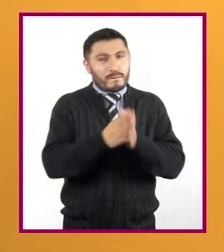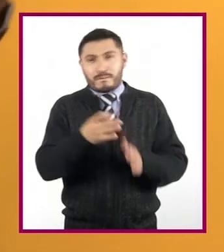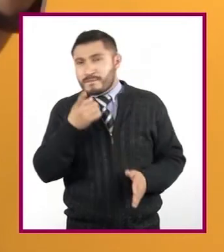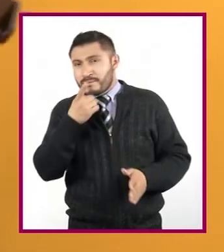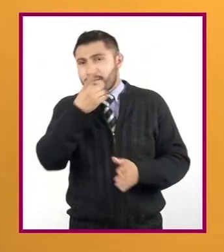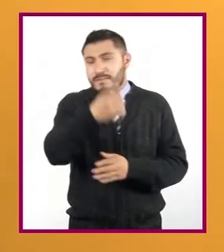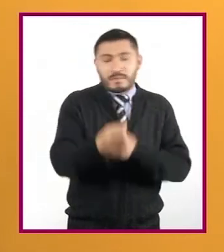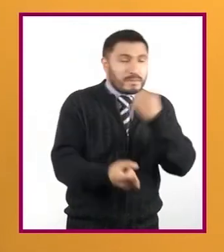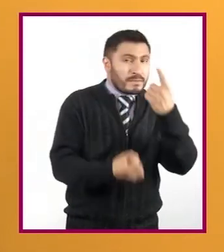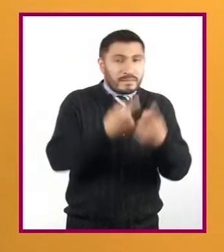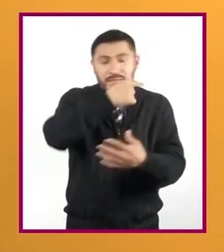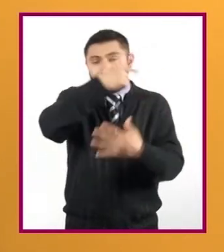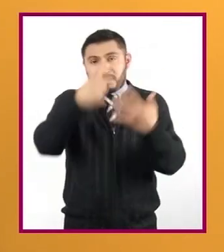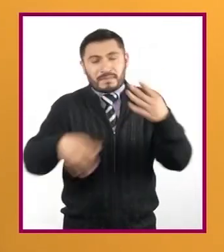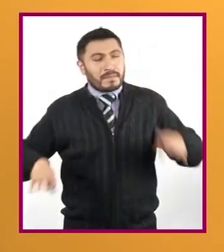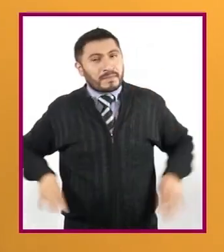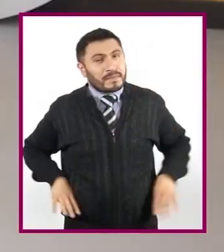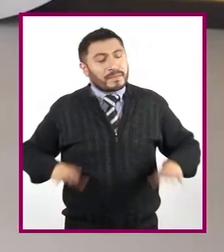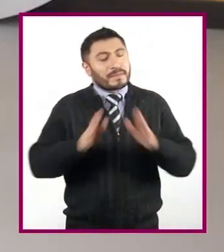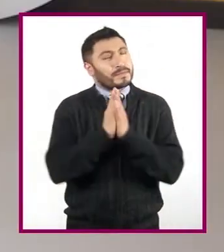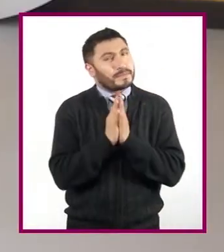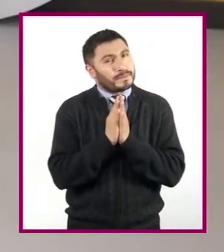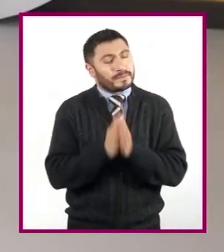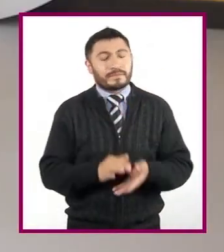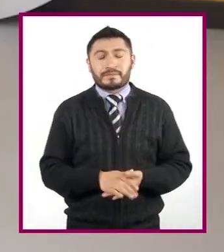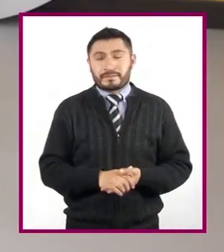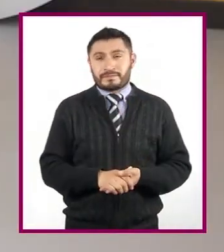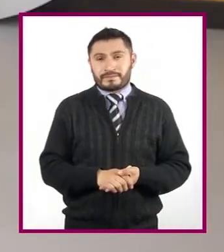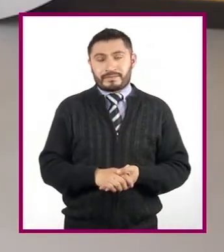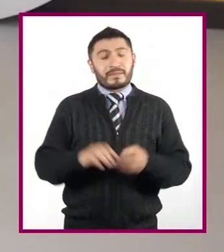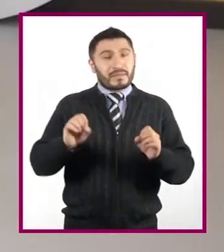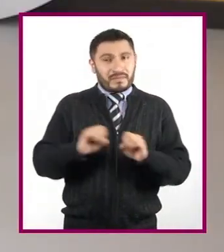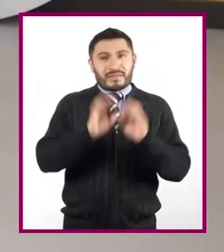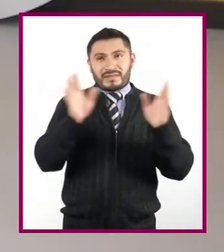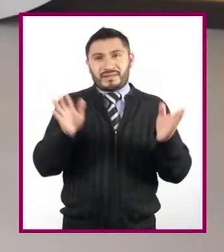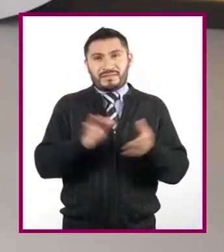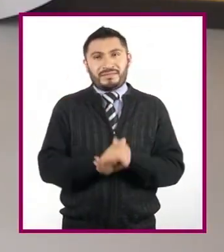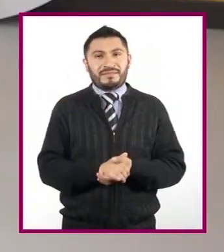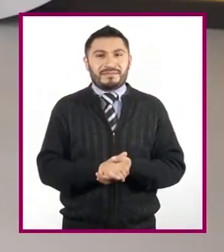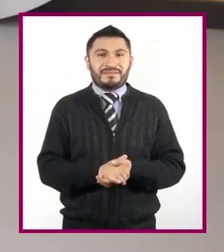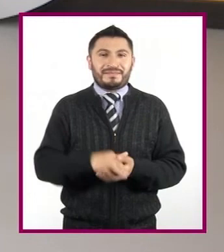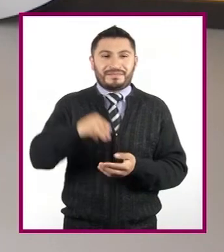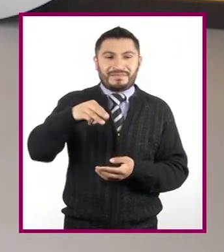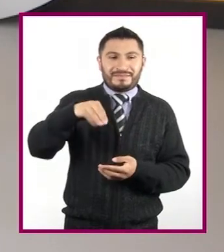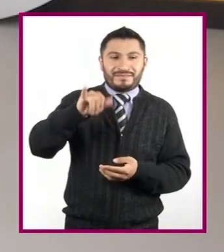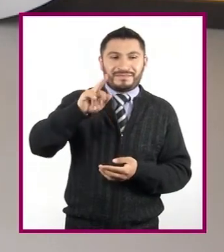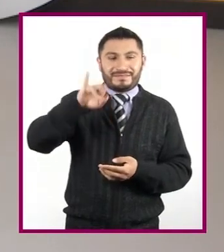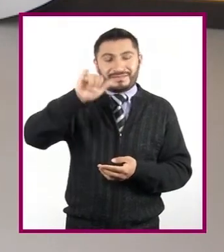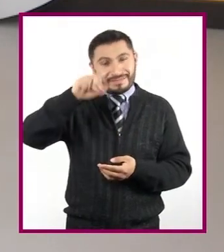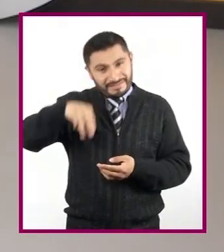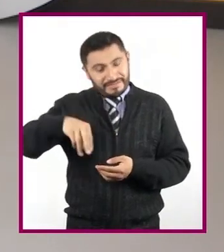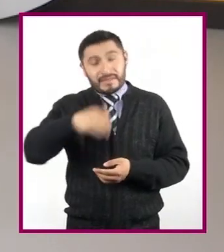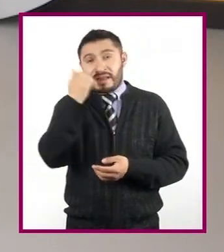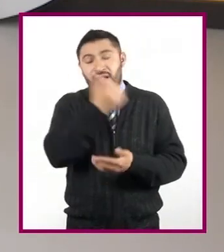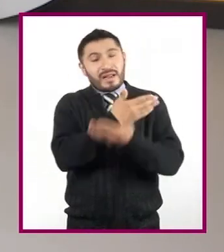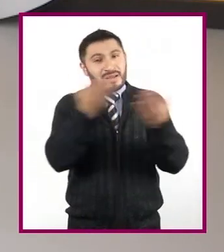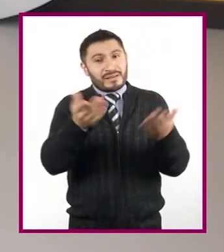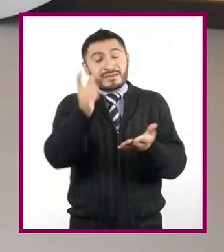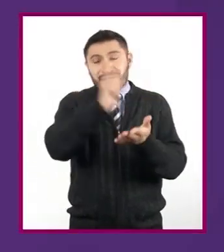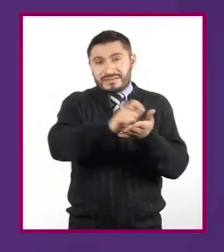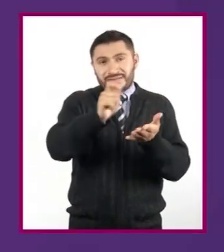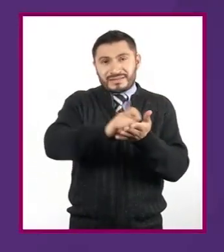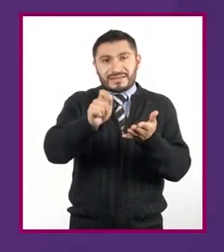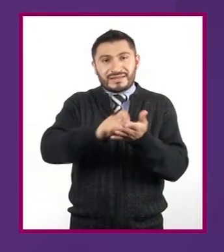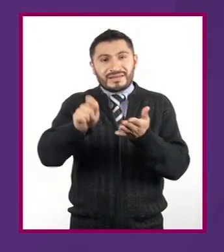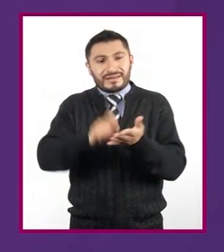mencionar algunas características, por favor? Claro, maestra Miriam. Alumnas y alumnos,